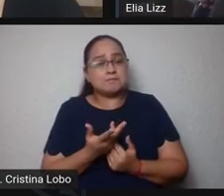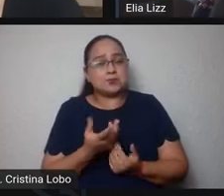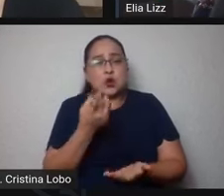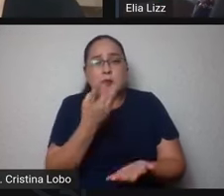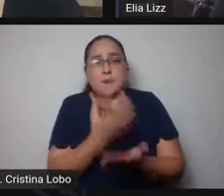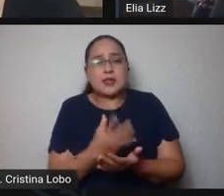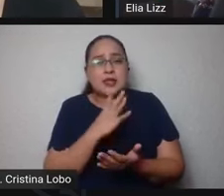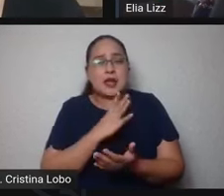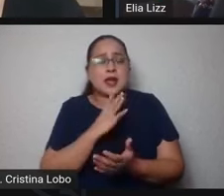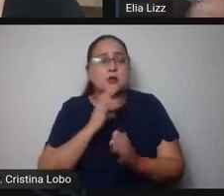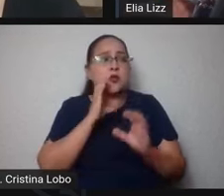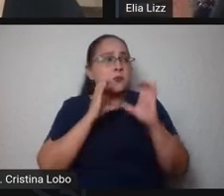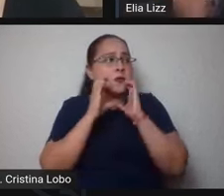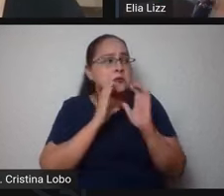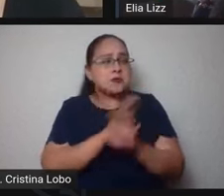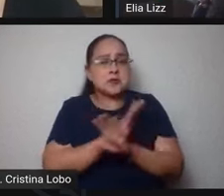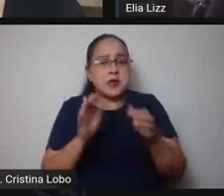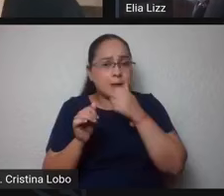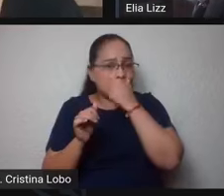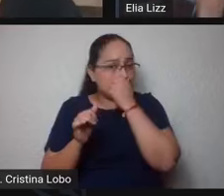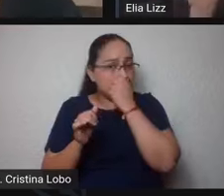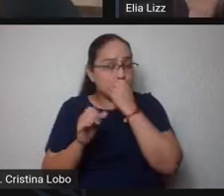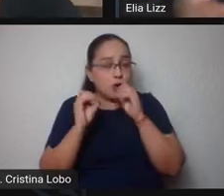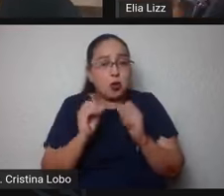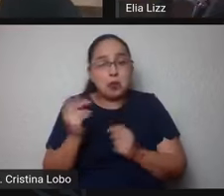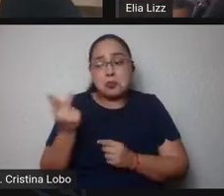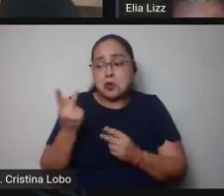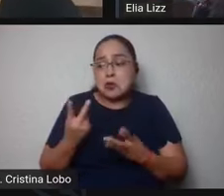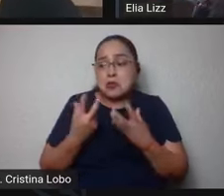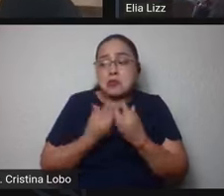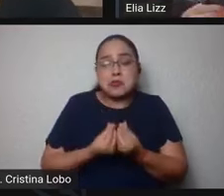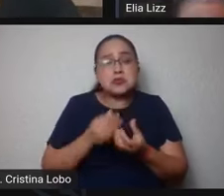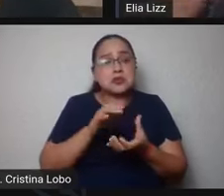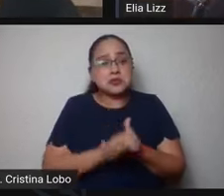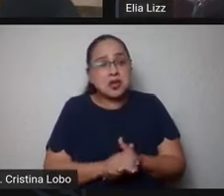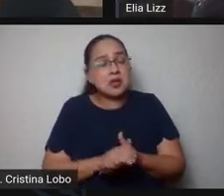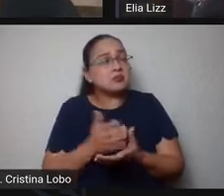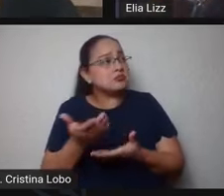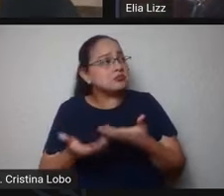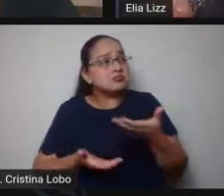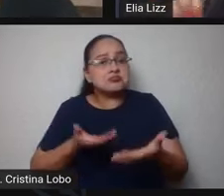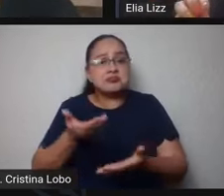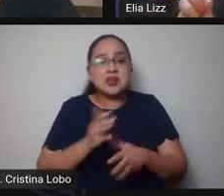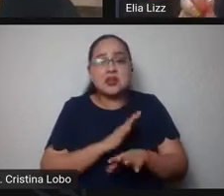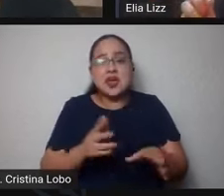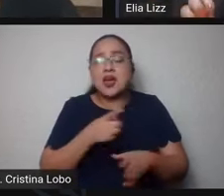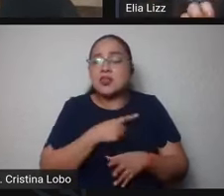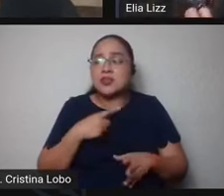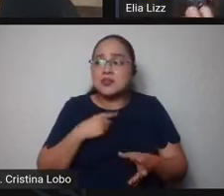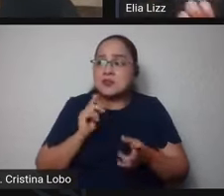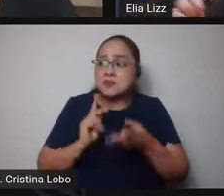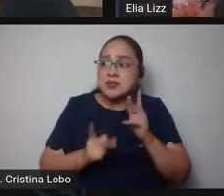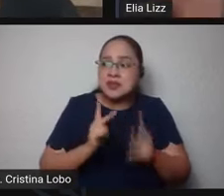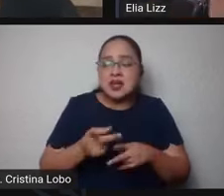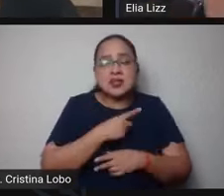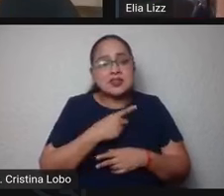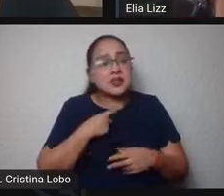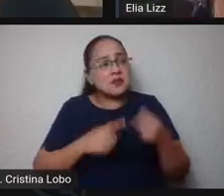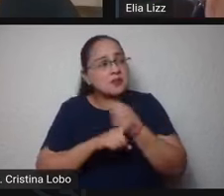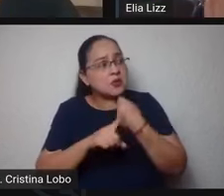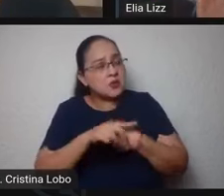de comunicación, ¿o no? O de llevarla porque somos un matrimonio y porque tenemos que platicar y tenemos que resolver problemas